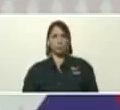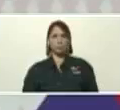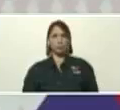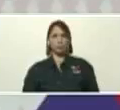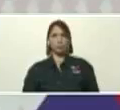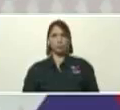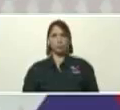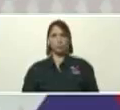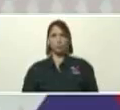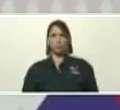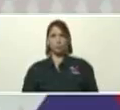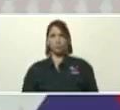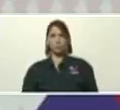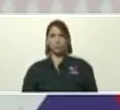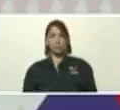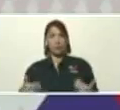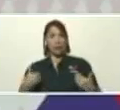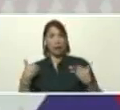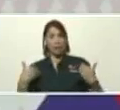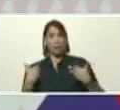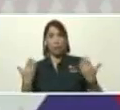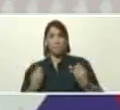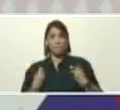la vida de los jubilados y jubiladas.